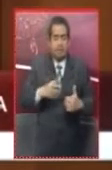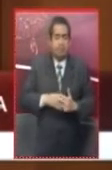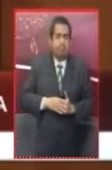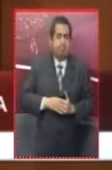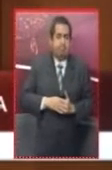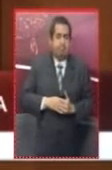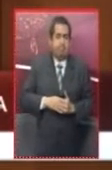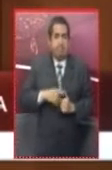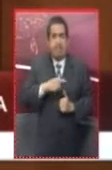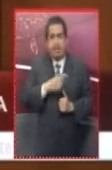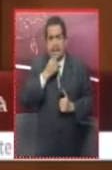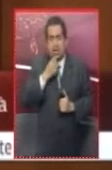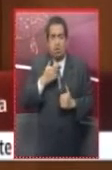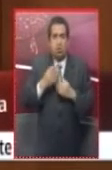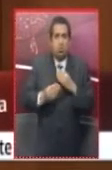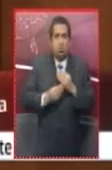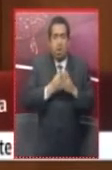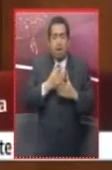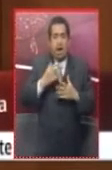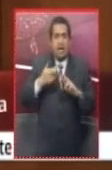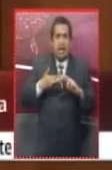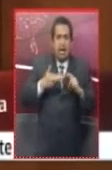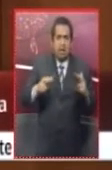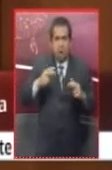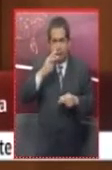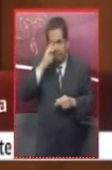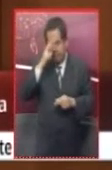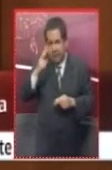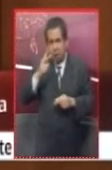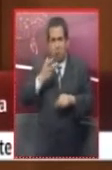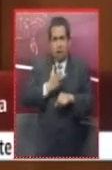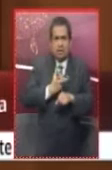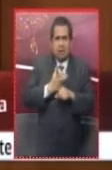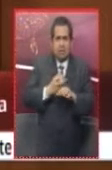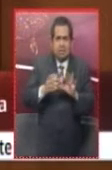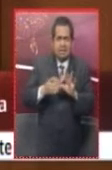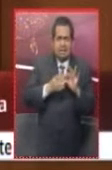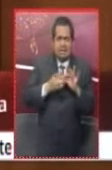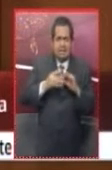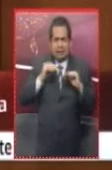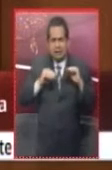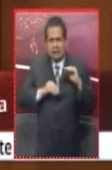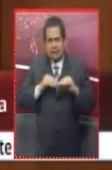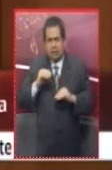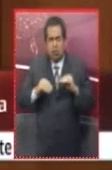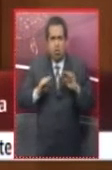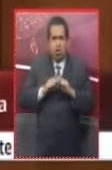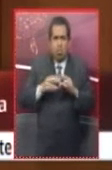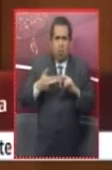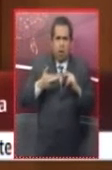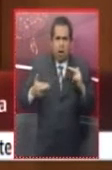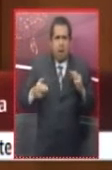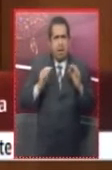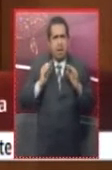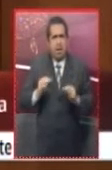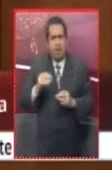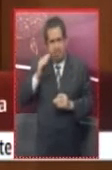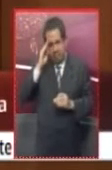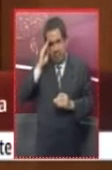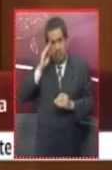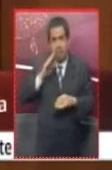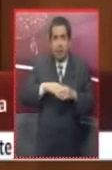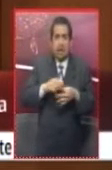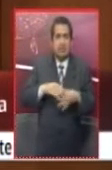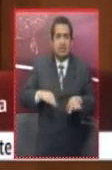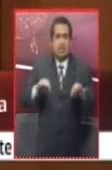Propone trabajar en una nueva arquitectura de la relación bilateral entre México y los Estados Unidos, considerando que esta